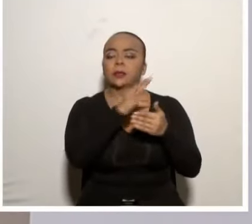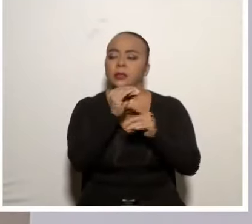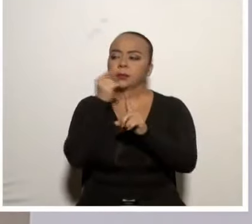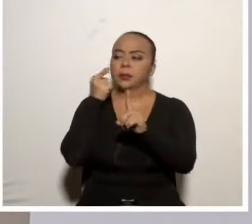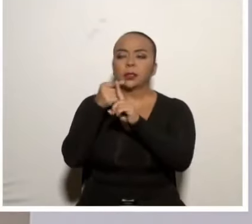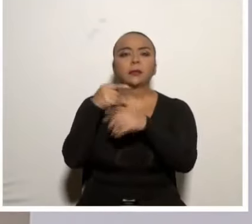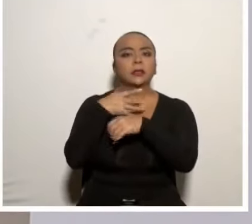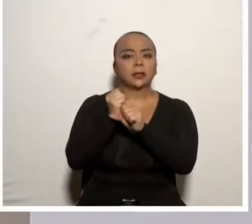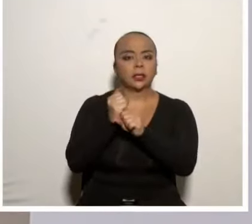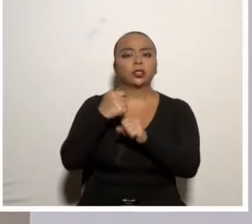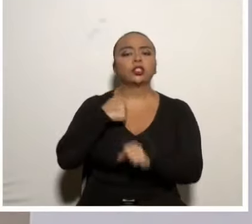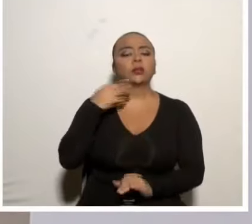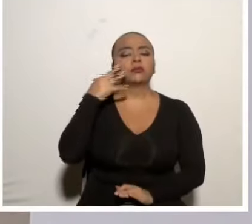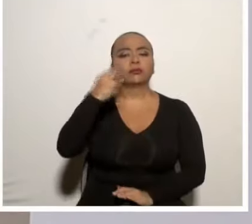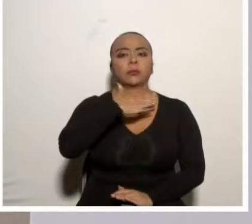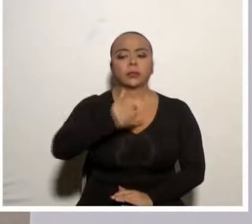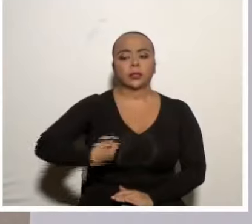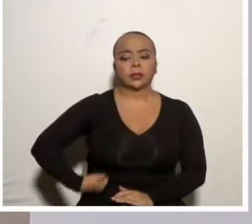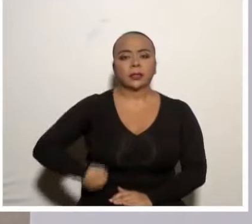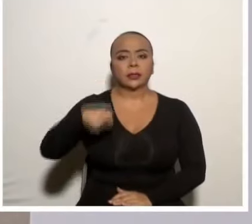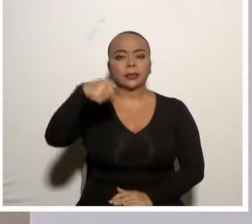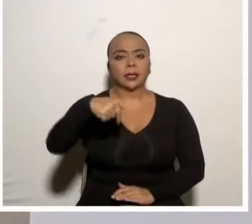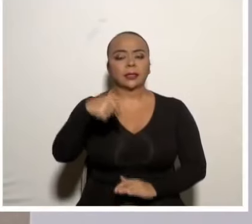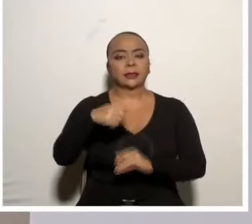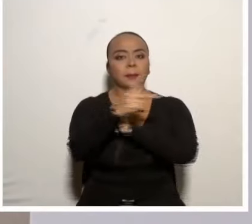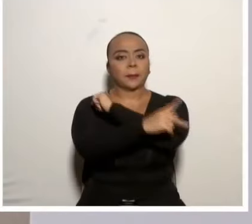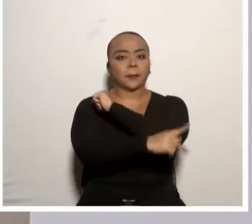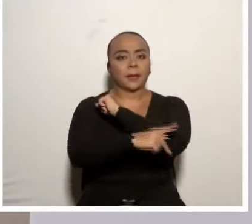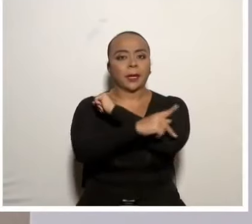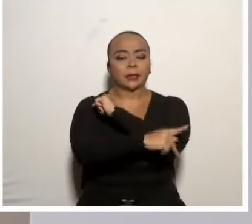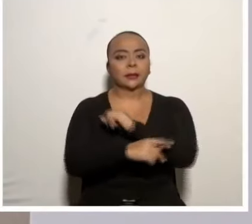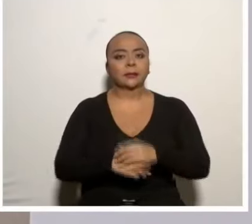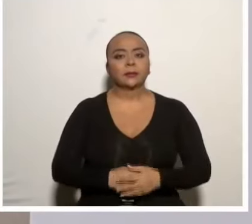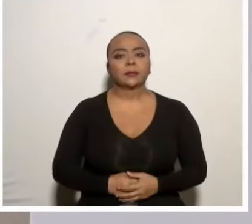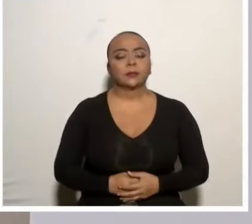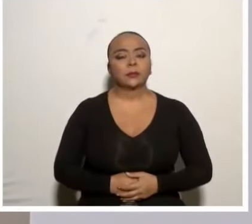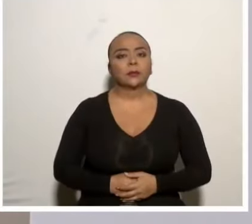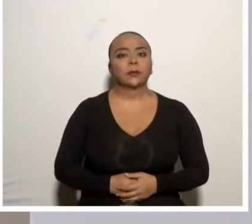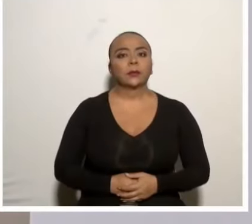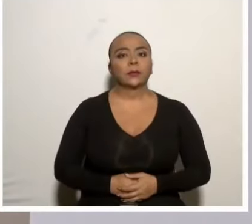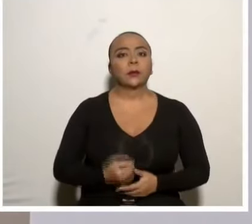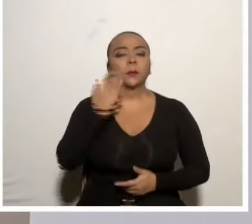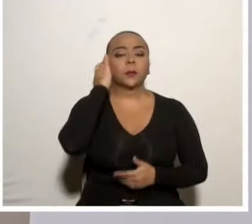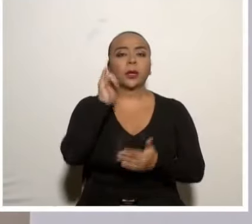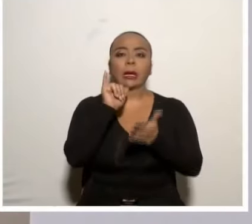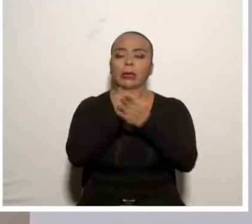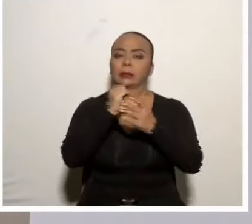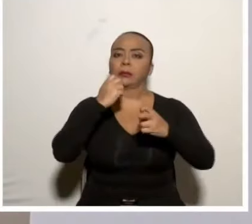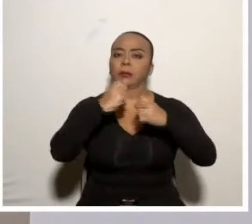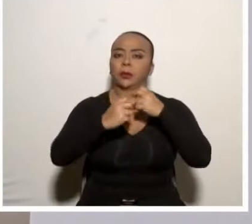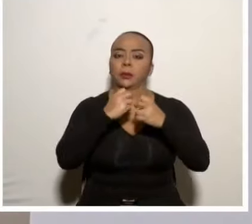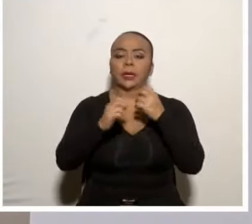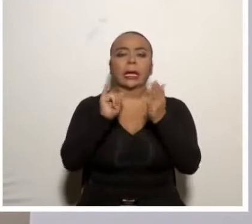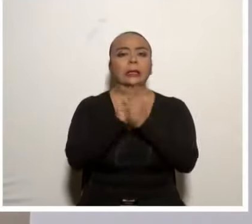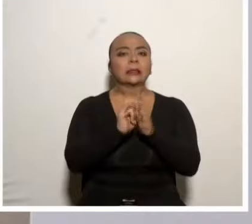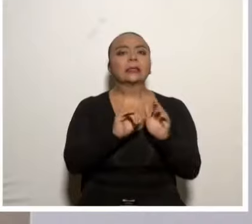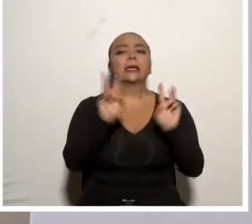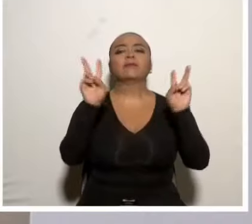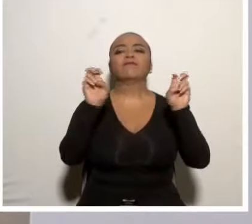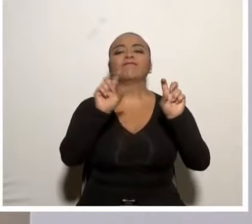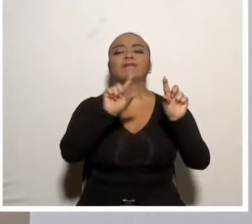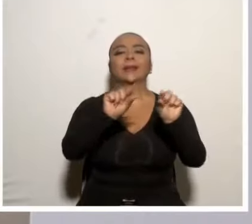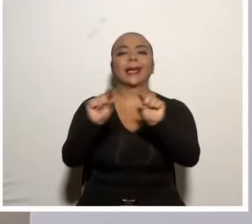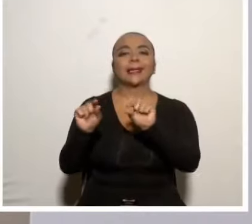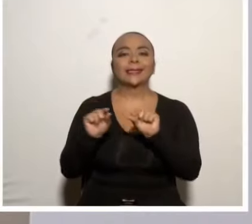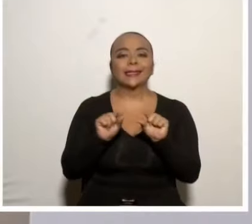pretendo hacerlo siendo la presidenta de este partido, de este país, porque este flagelo, este cáncer, lo que